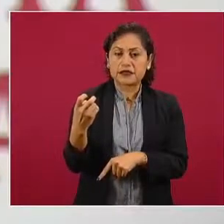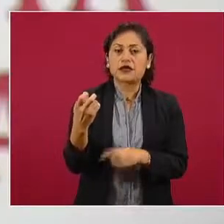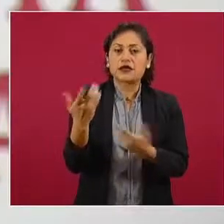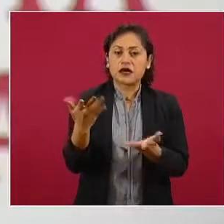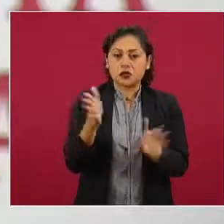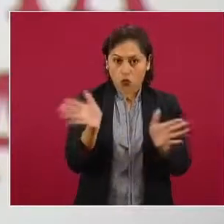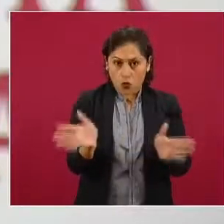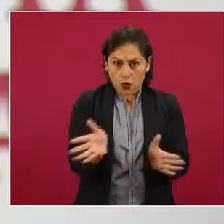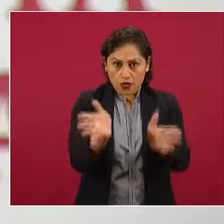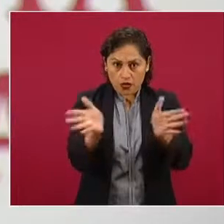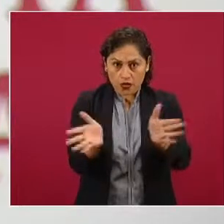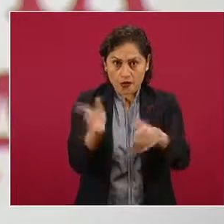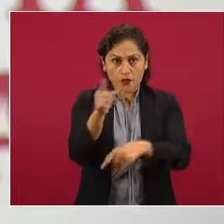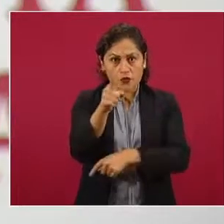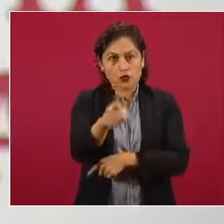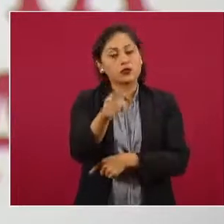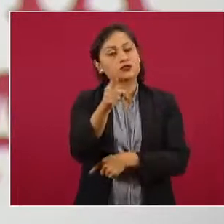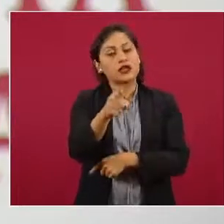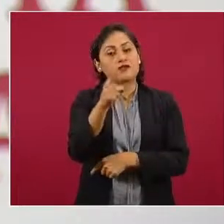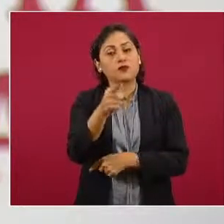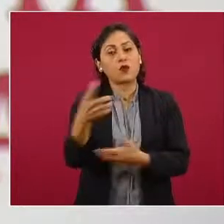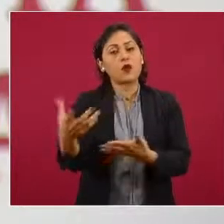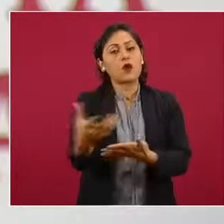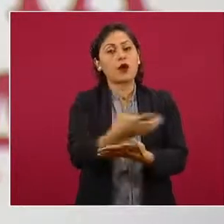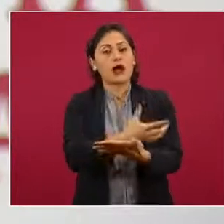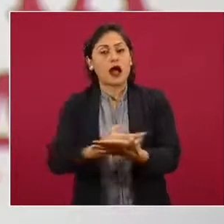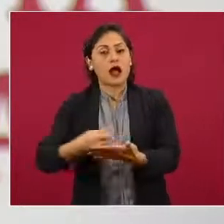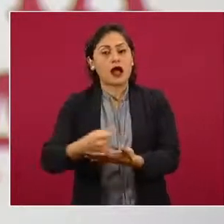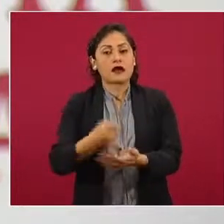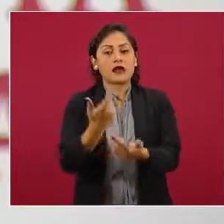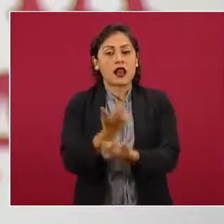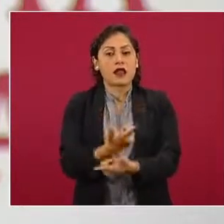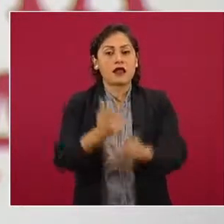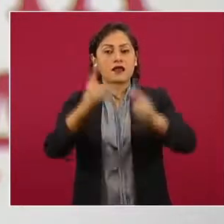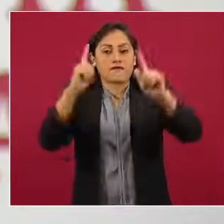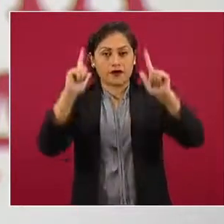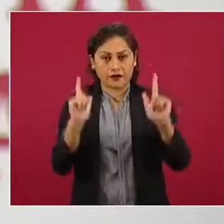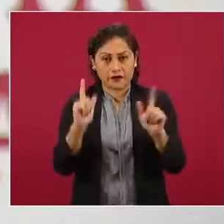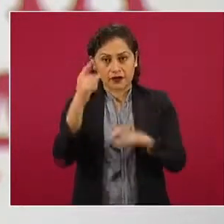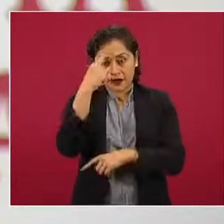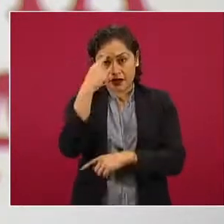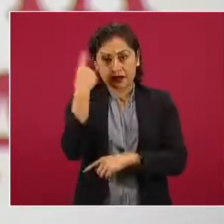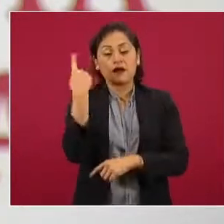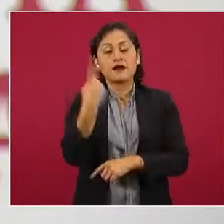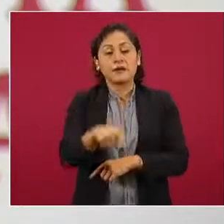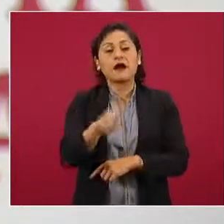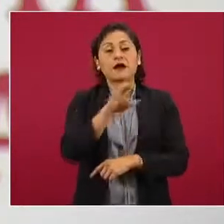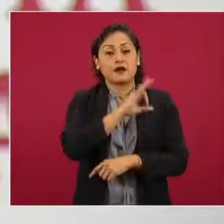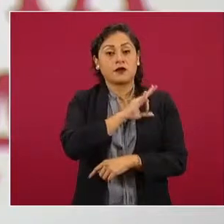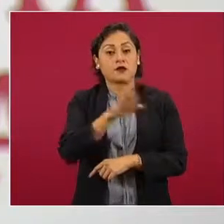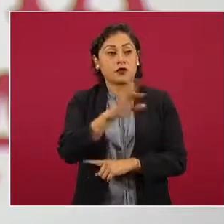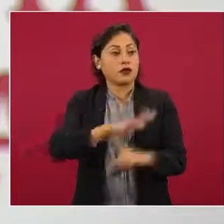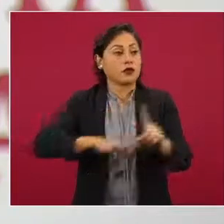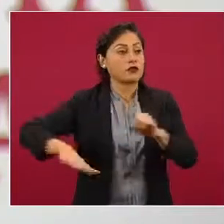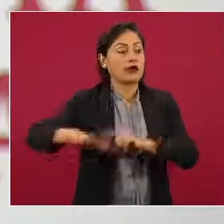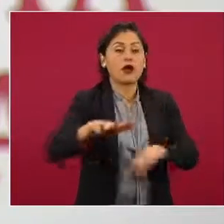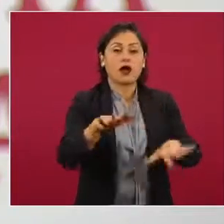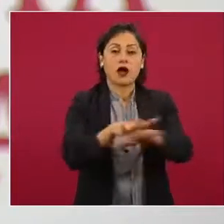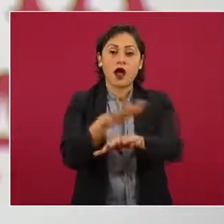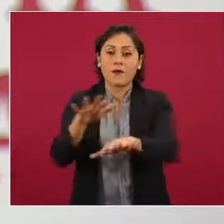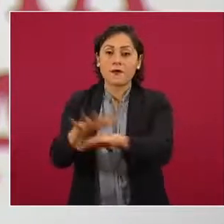el triunfo de la libertad, ayudando a crear un mundo en el que la responsabilidad de las